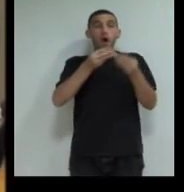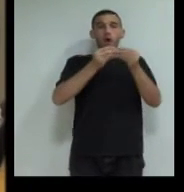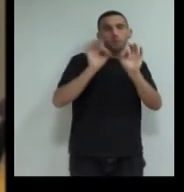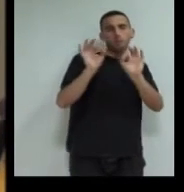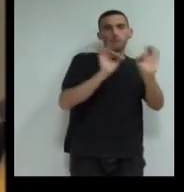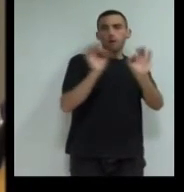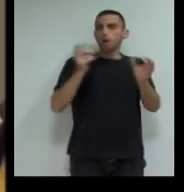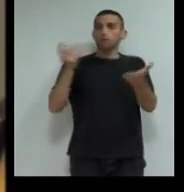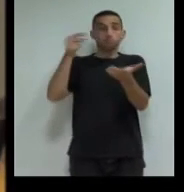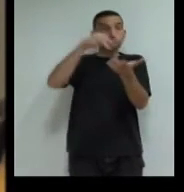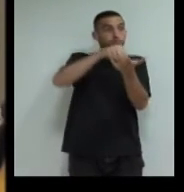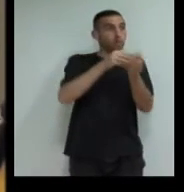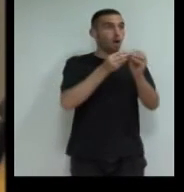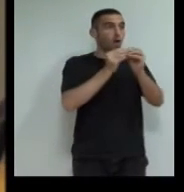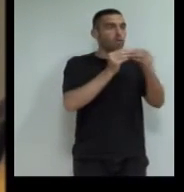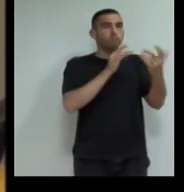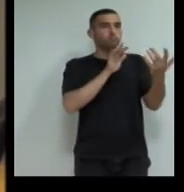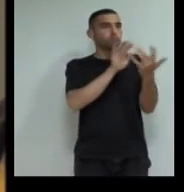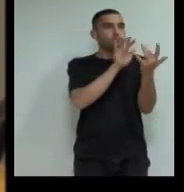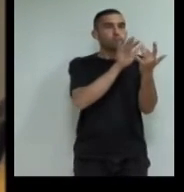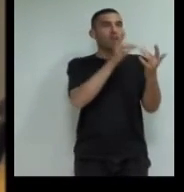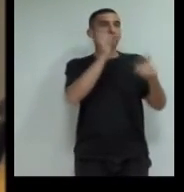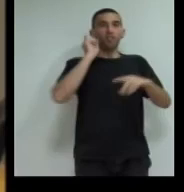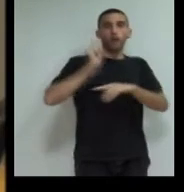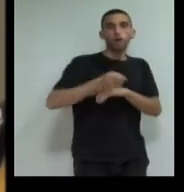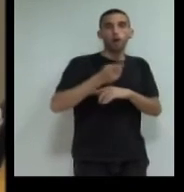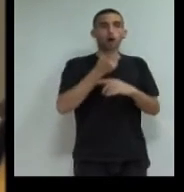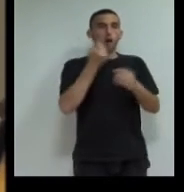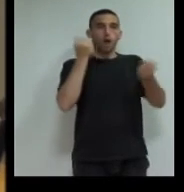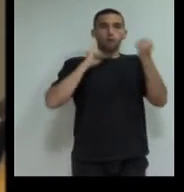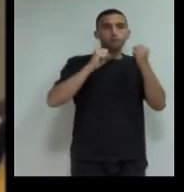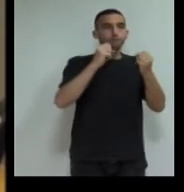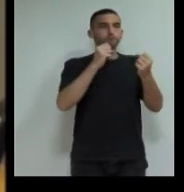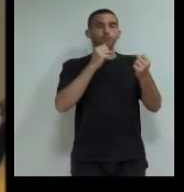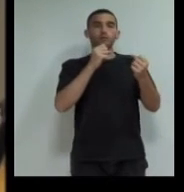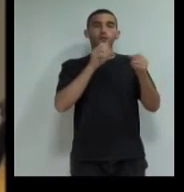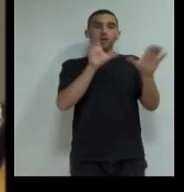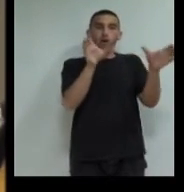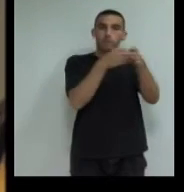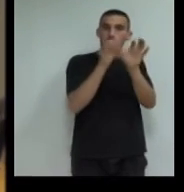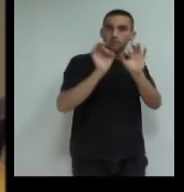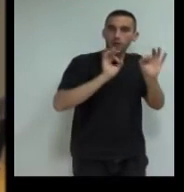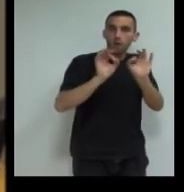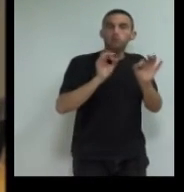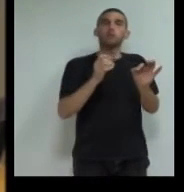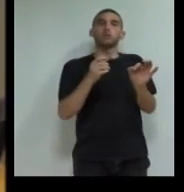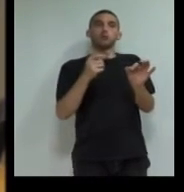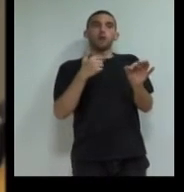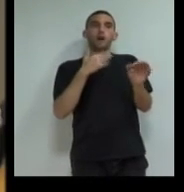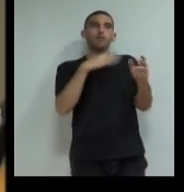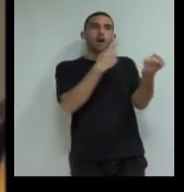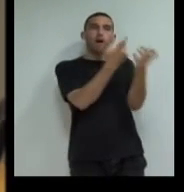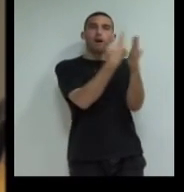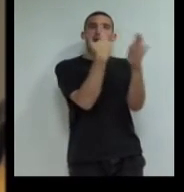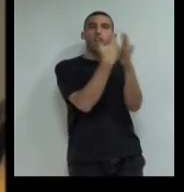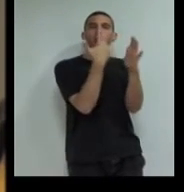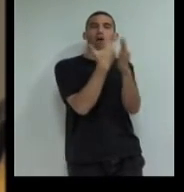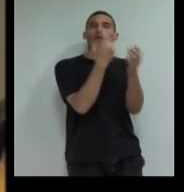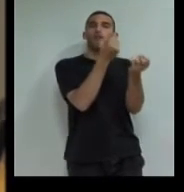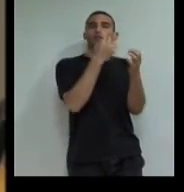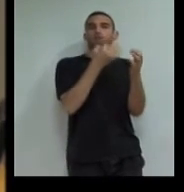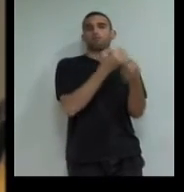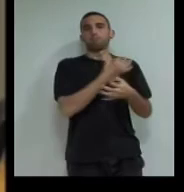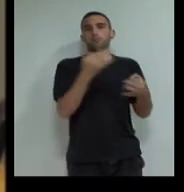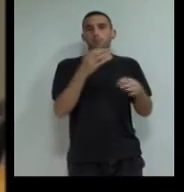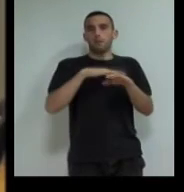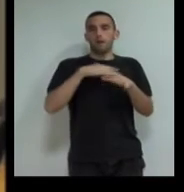con el director, con la compañía, que te den su punto de vista. O sea, es que ya vas a transmitir lo que quiere el director transmitir. O sea, ya tema de calidad, estamos hablando